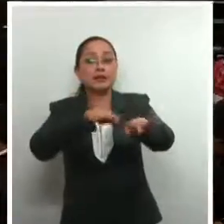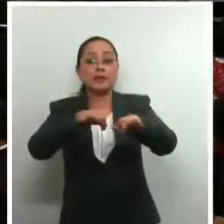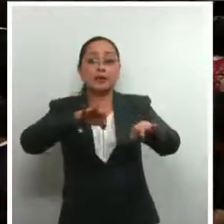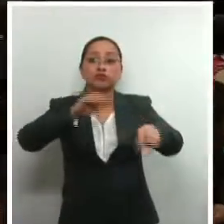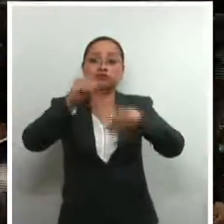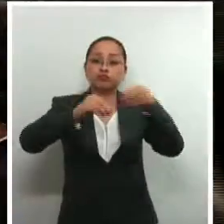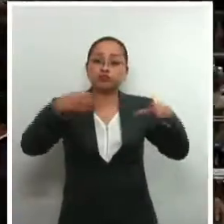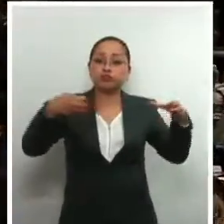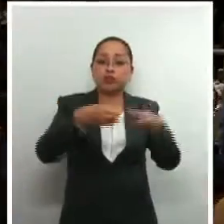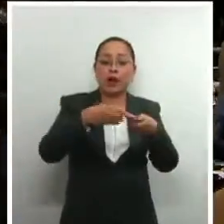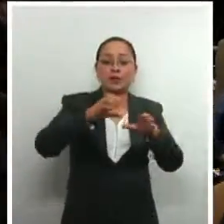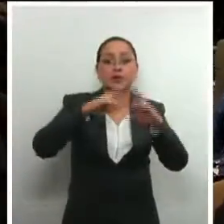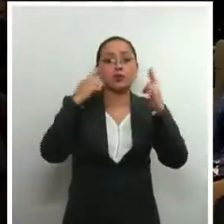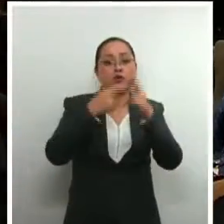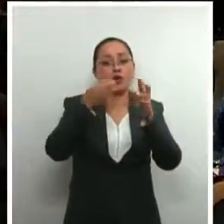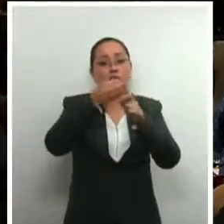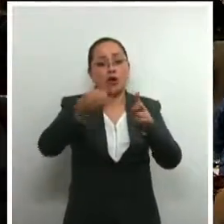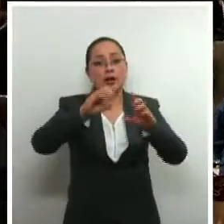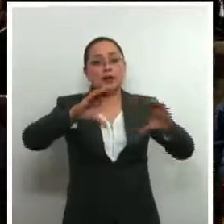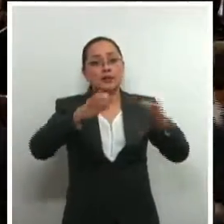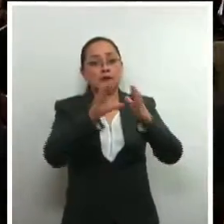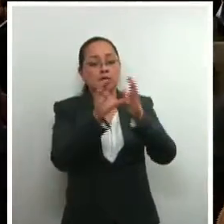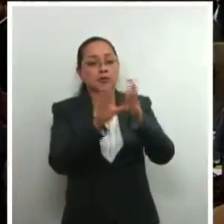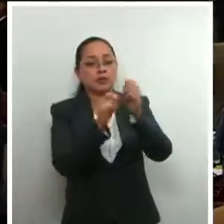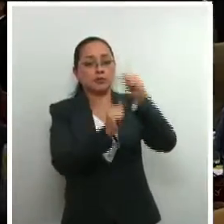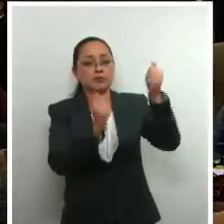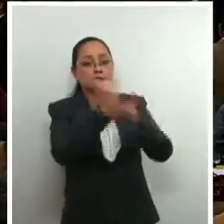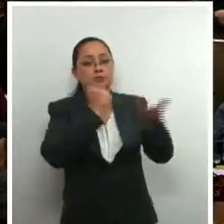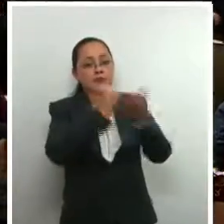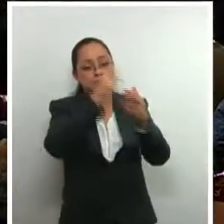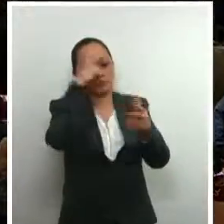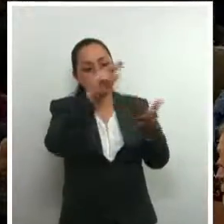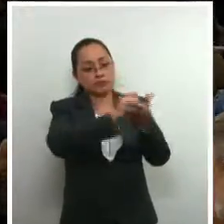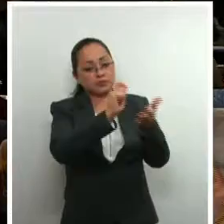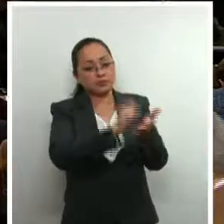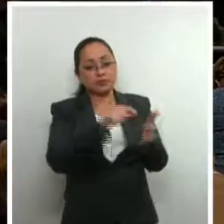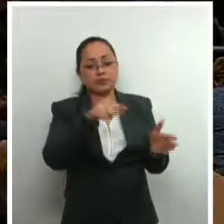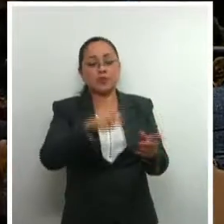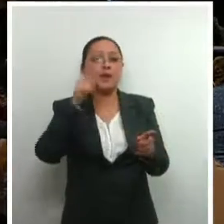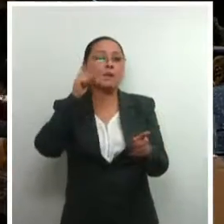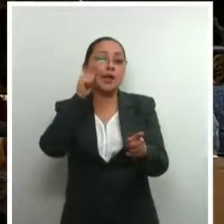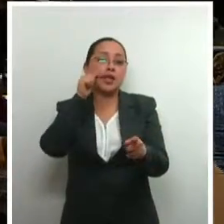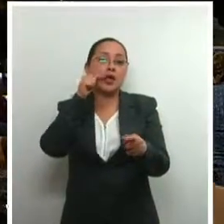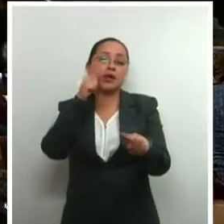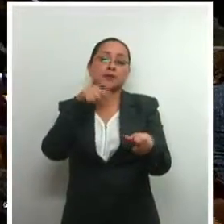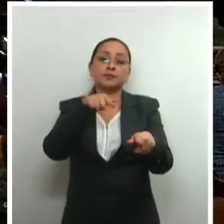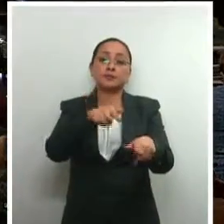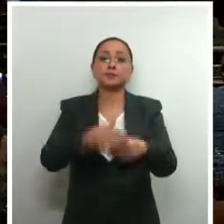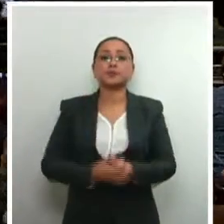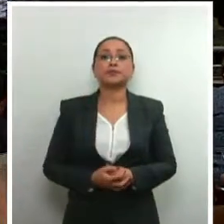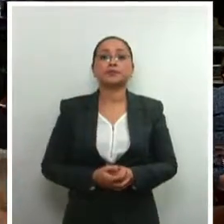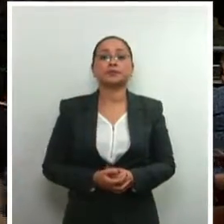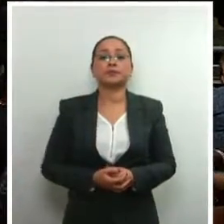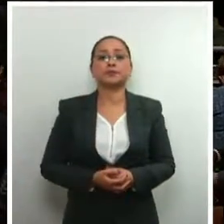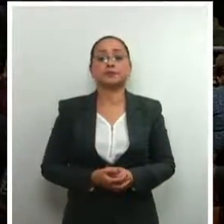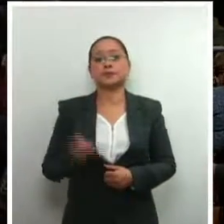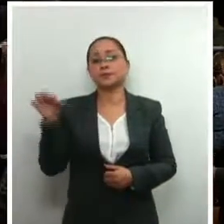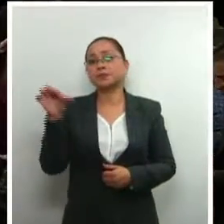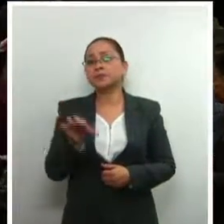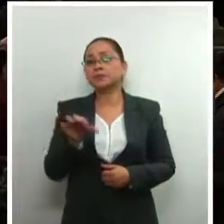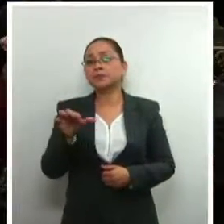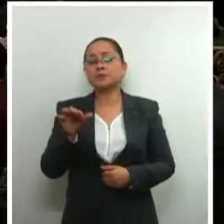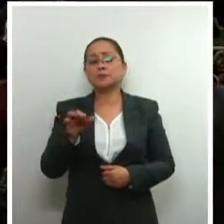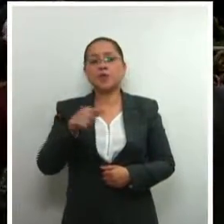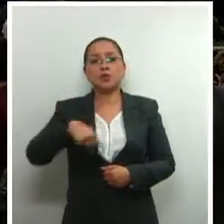esta sesión de la Asamblea Constituyente de la Ciudad de México el día de mañana. Y hoy, como